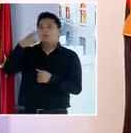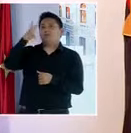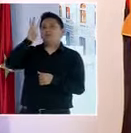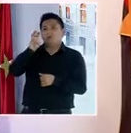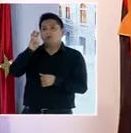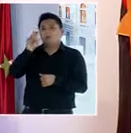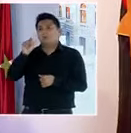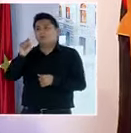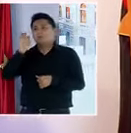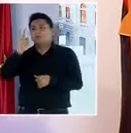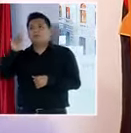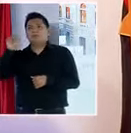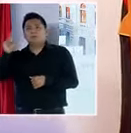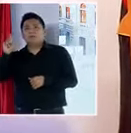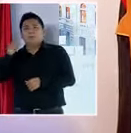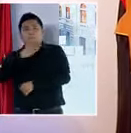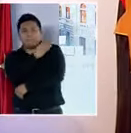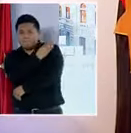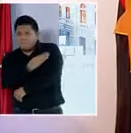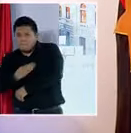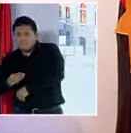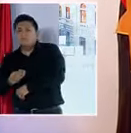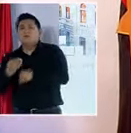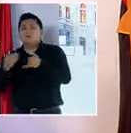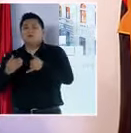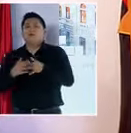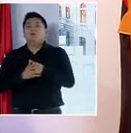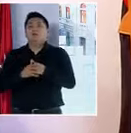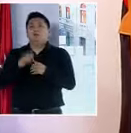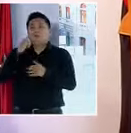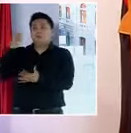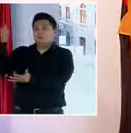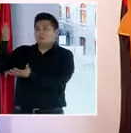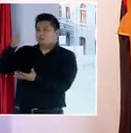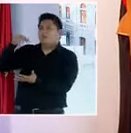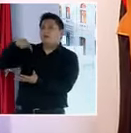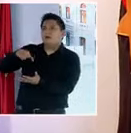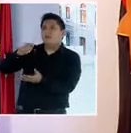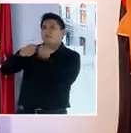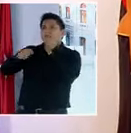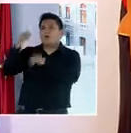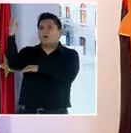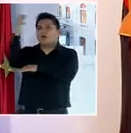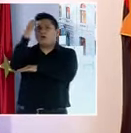18.36 billones de pesos en el Producto Interno Bruto de nuestro país.